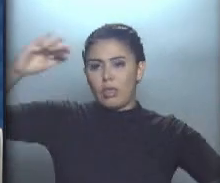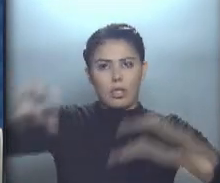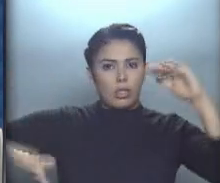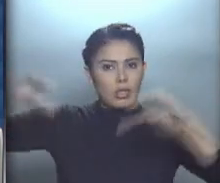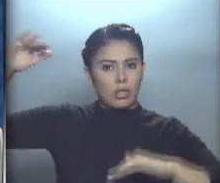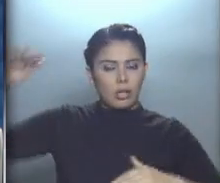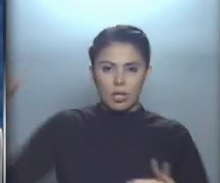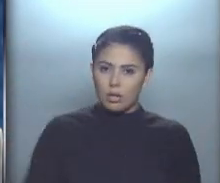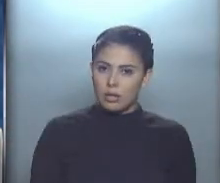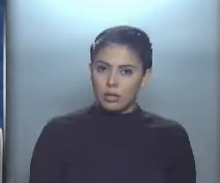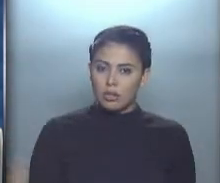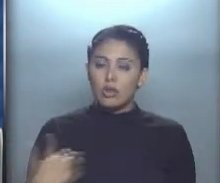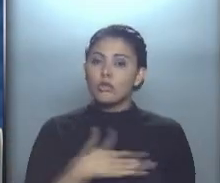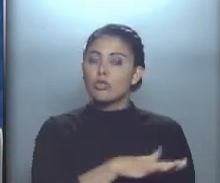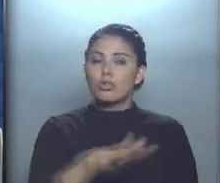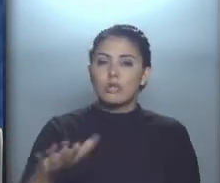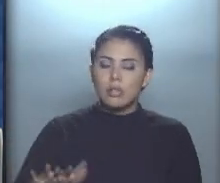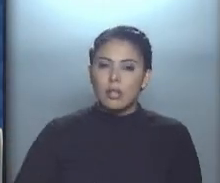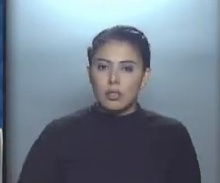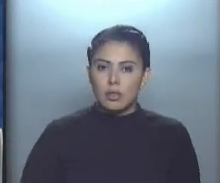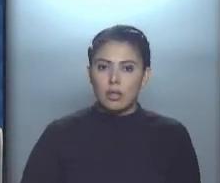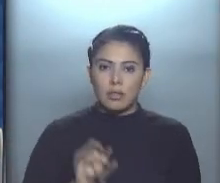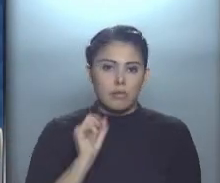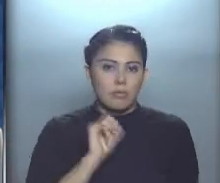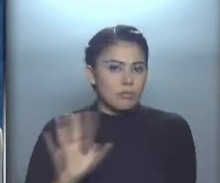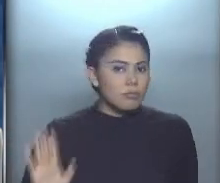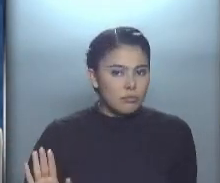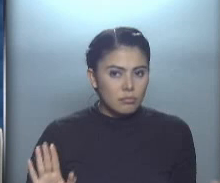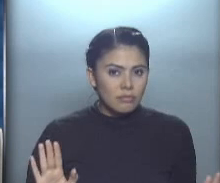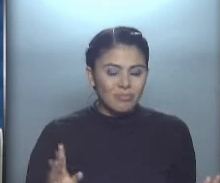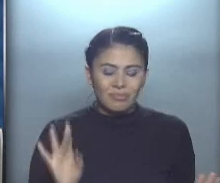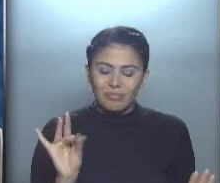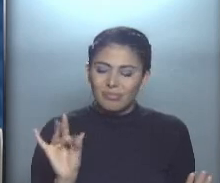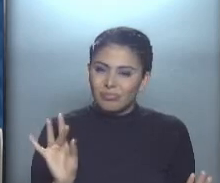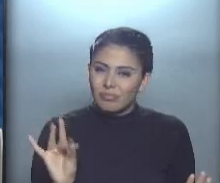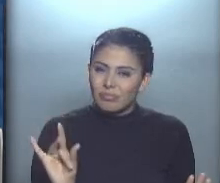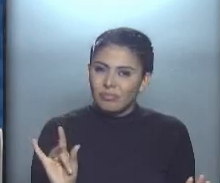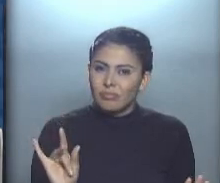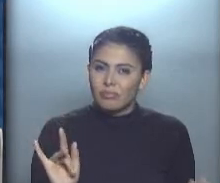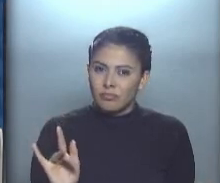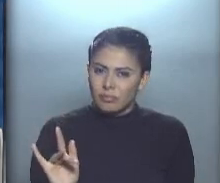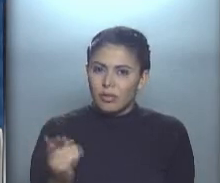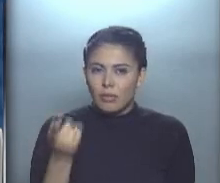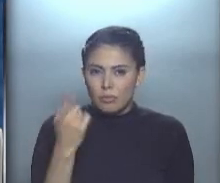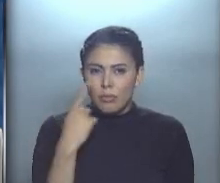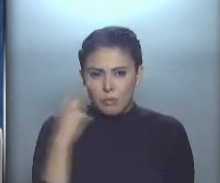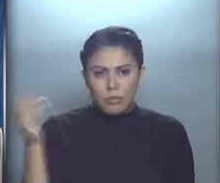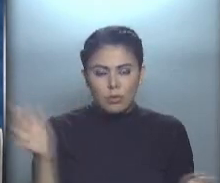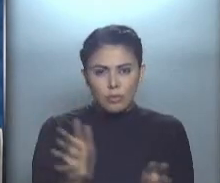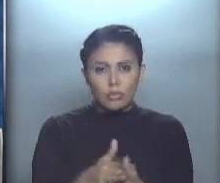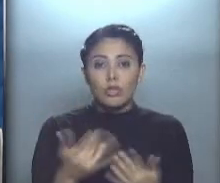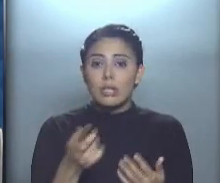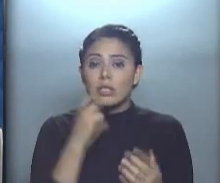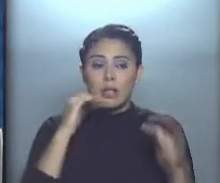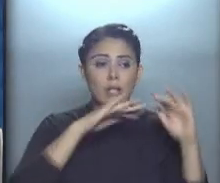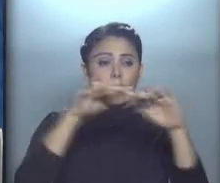sociedad que tiene características muy complejas de convivencia. Entonces, la armonía y